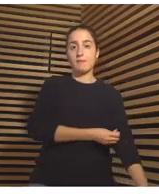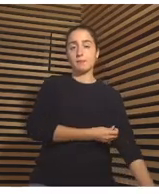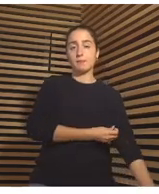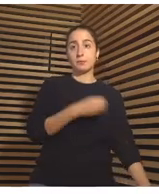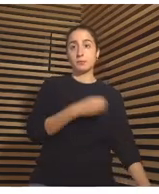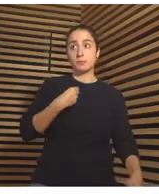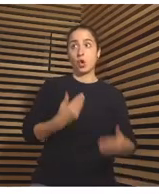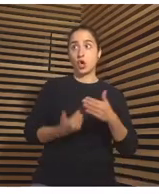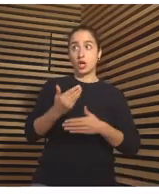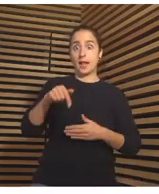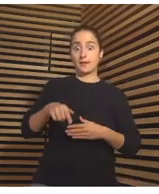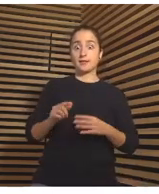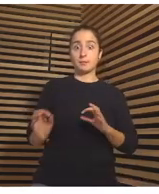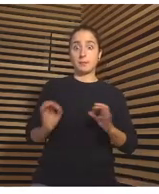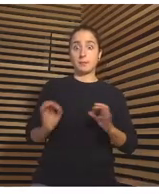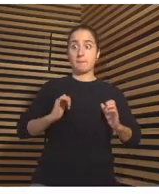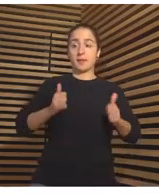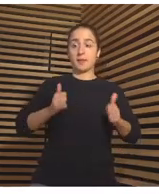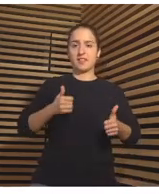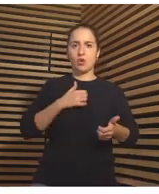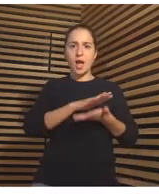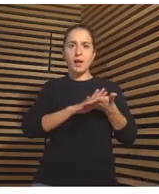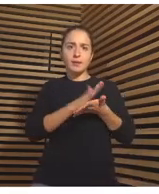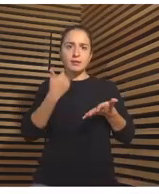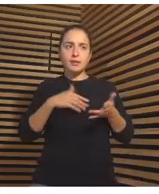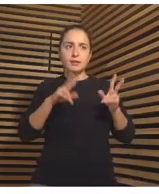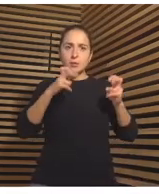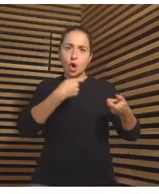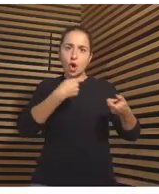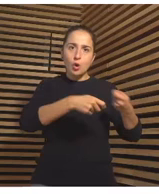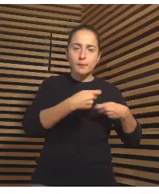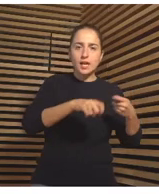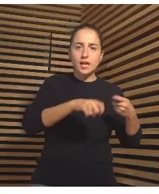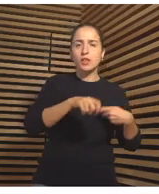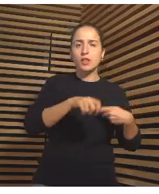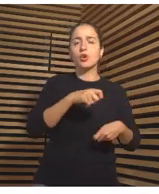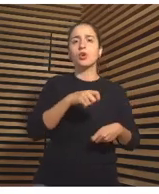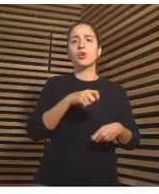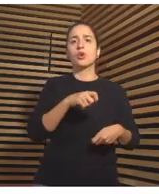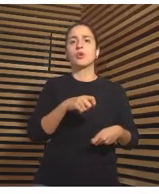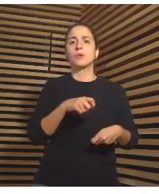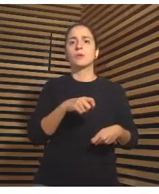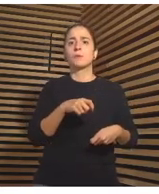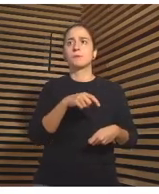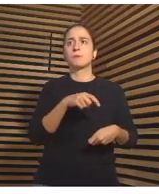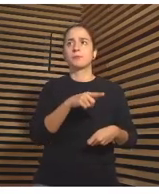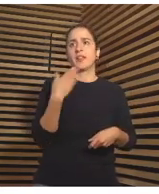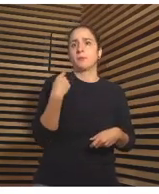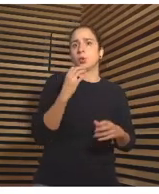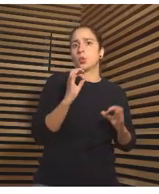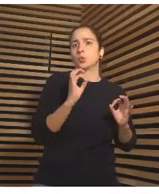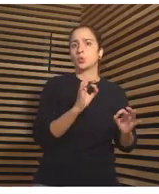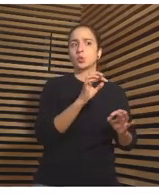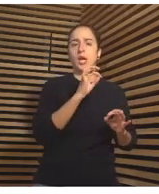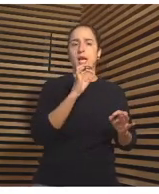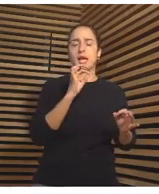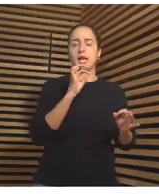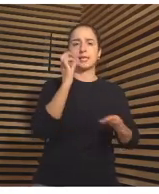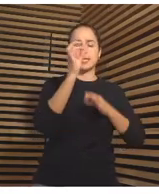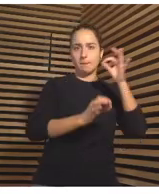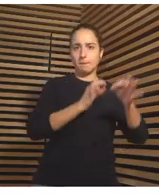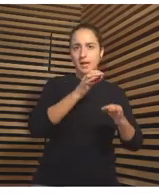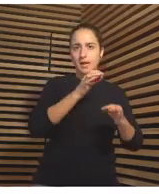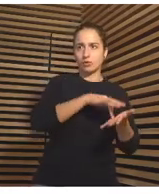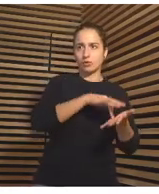jornadas, yo hablé con el sector del comercio de CEIM, que acababan de tener en ese momento una asamblea,